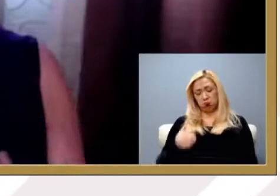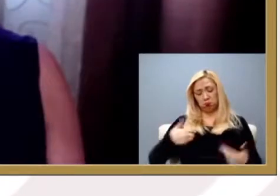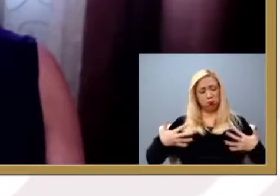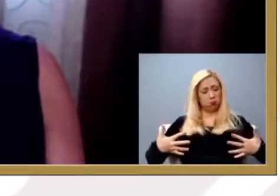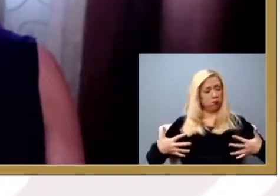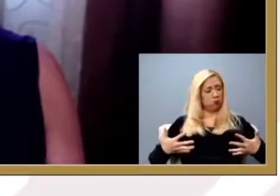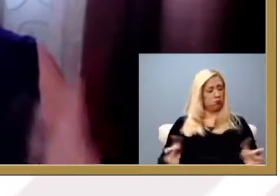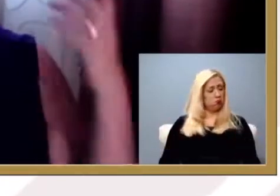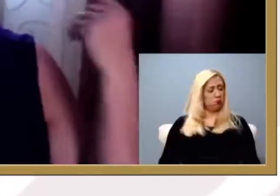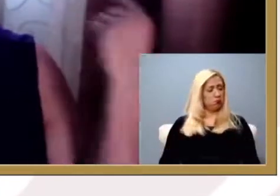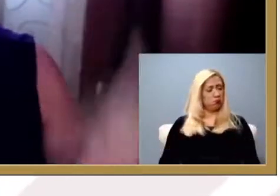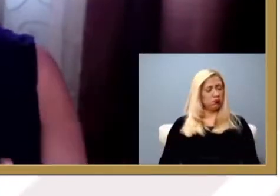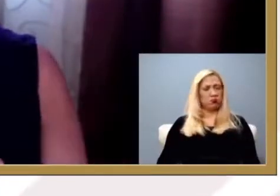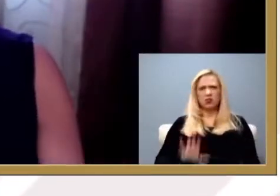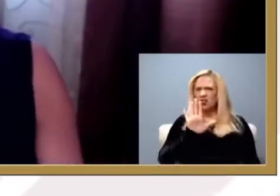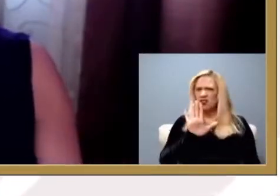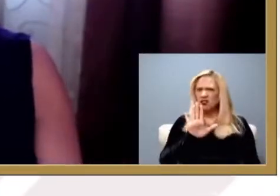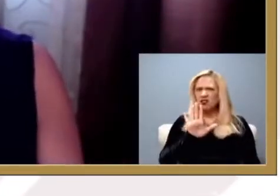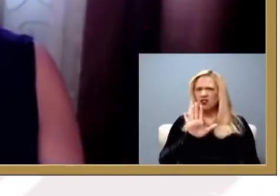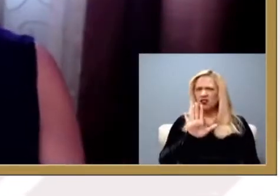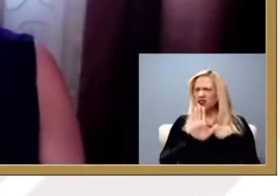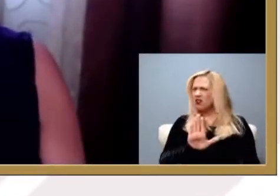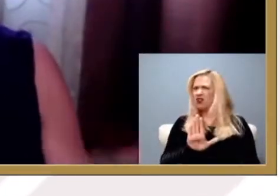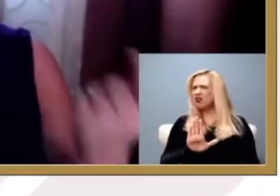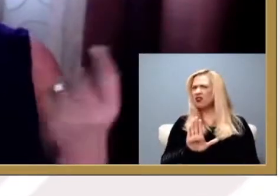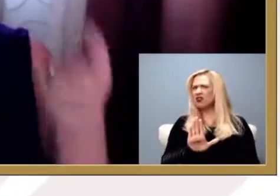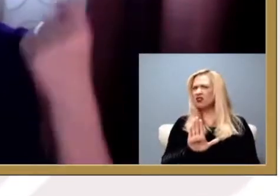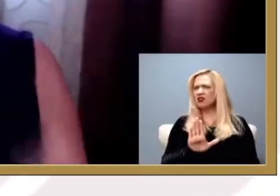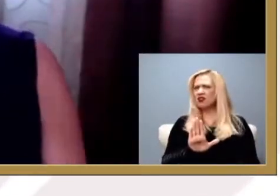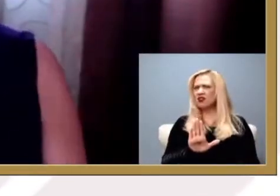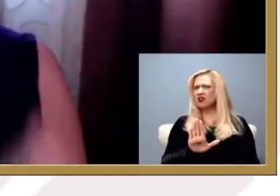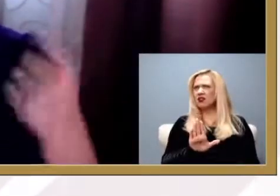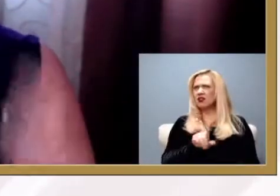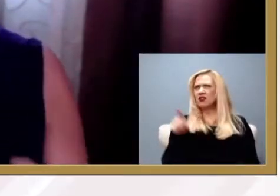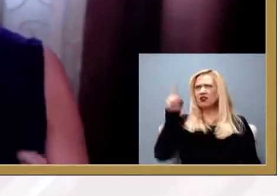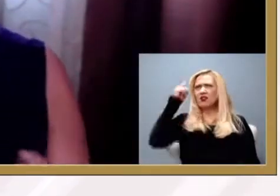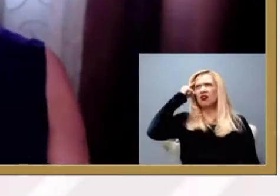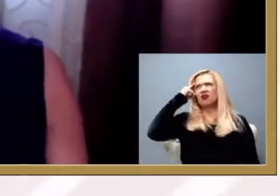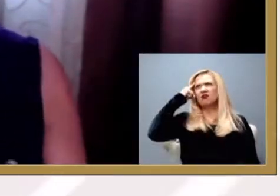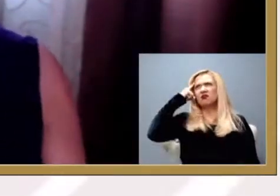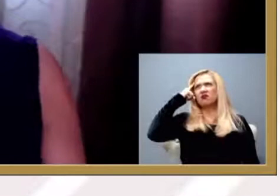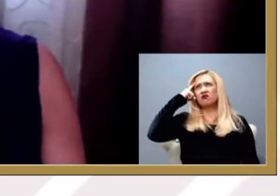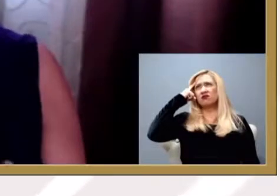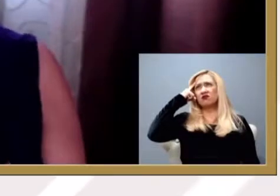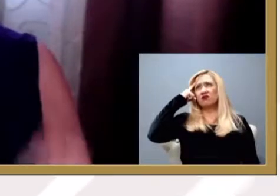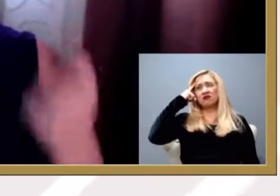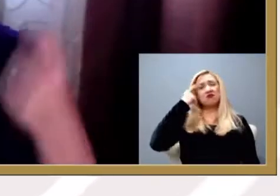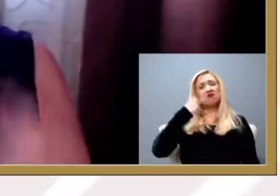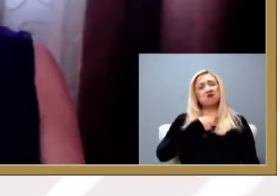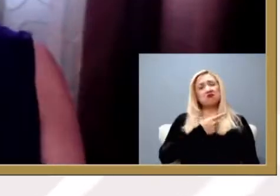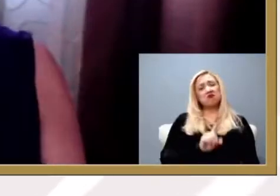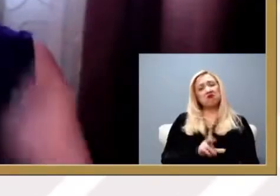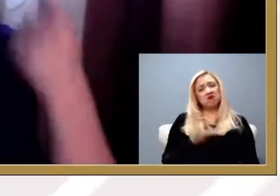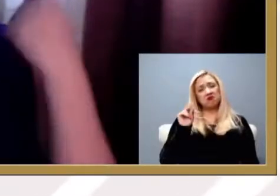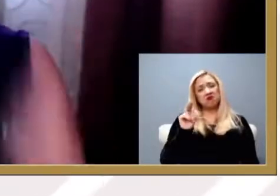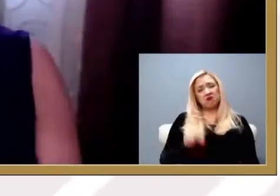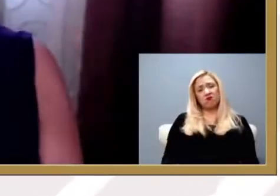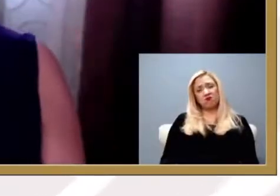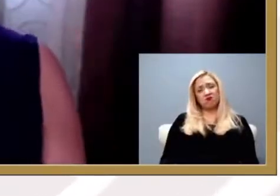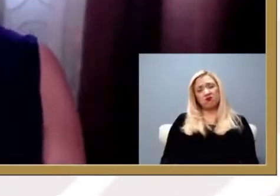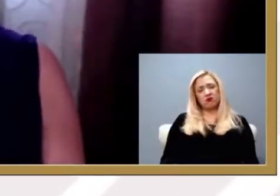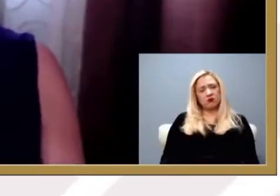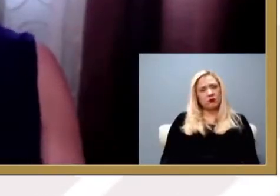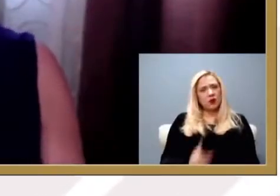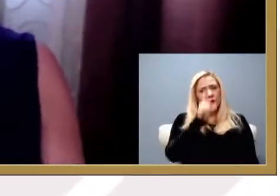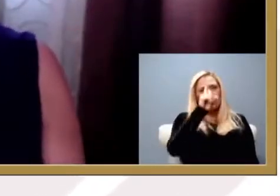de cuestionar a lo que te está diciendo el resto del mundo, llegas a pensar que no tienes derecho a ser feliz. Y eso es muy grave, porque vida solo